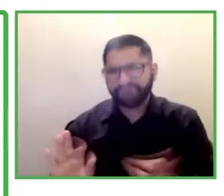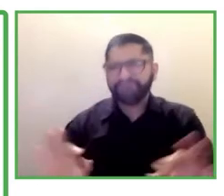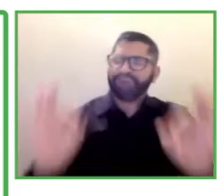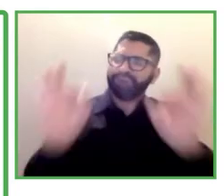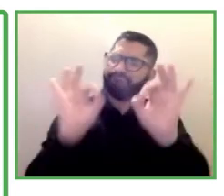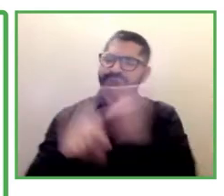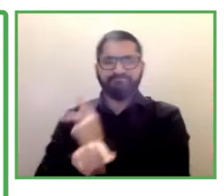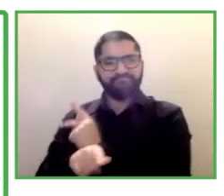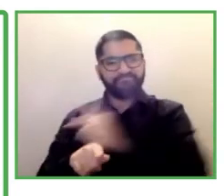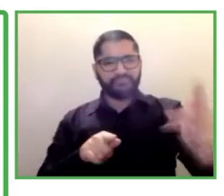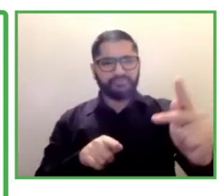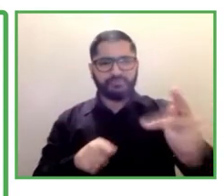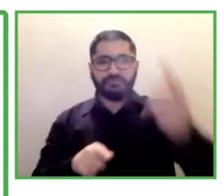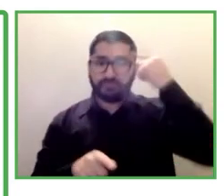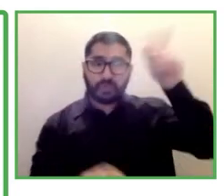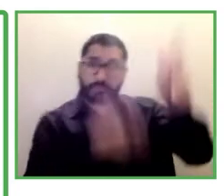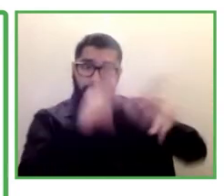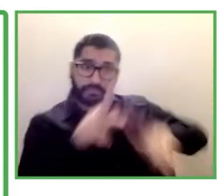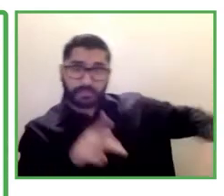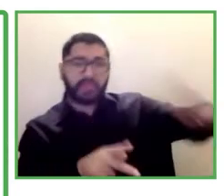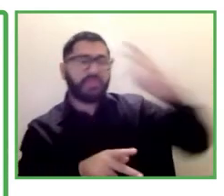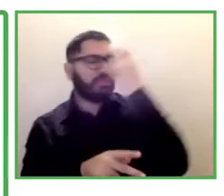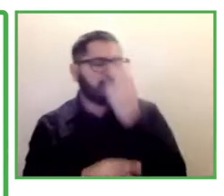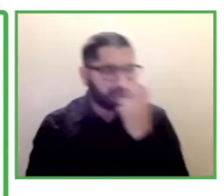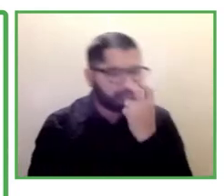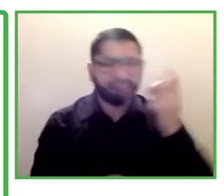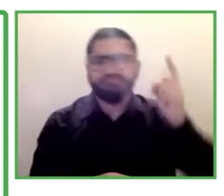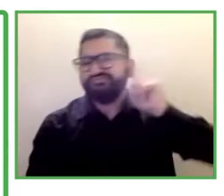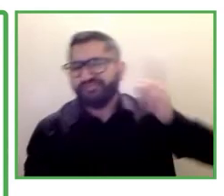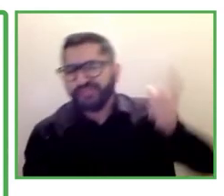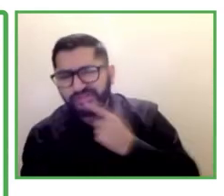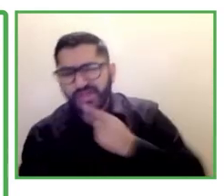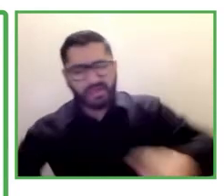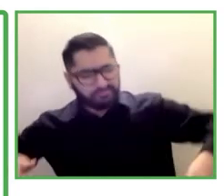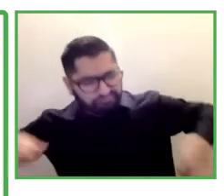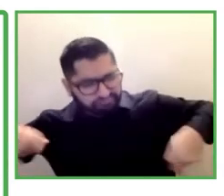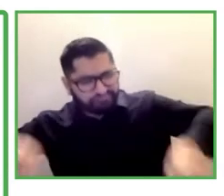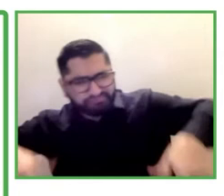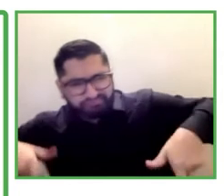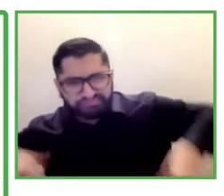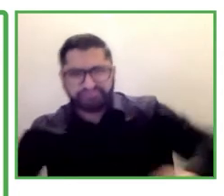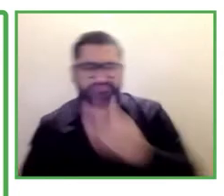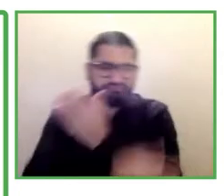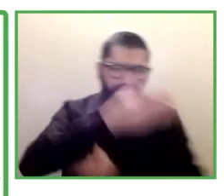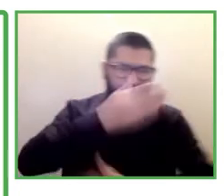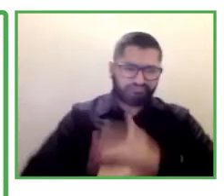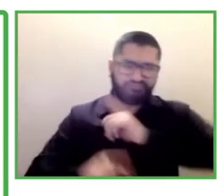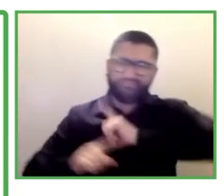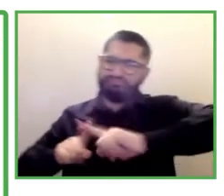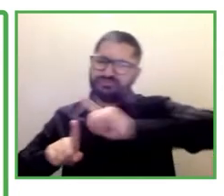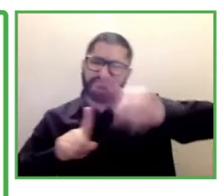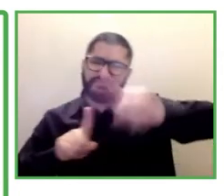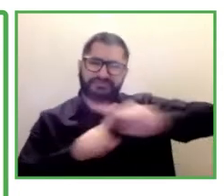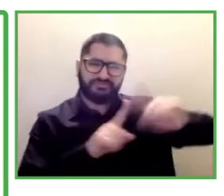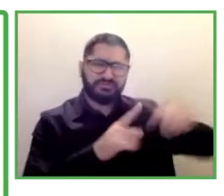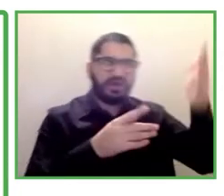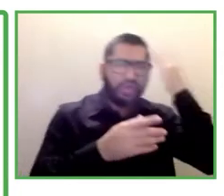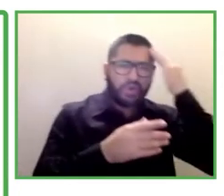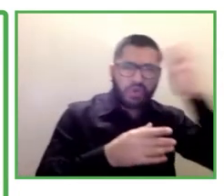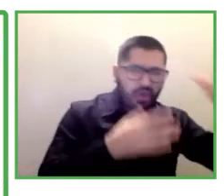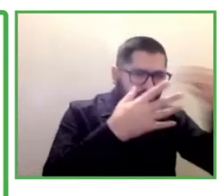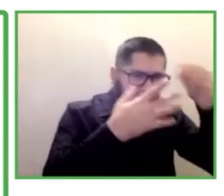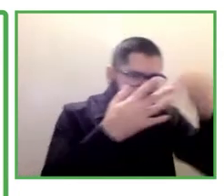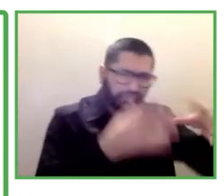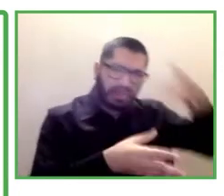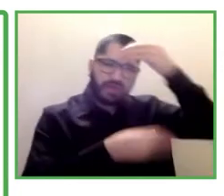discapacidad auditiva, de una silla de ruedas. Y al ser más comprensivo y sensible frente a los